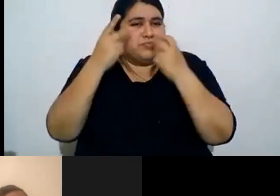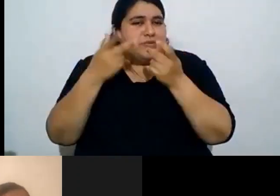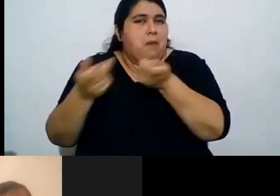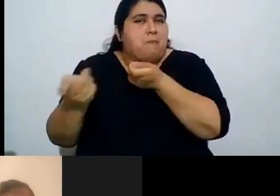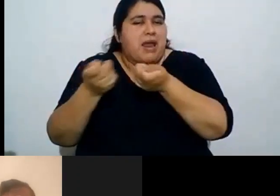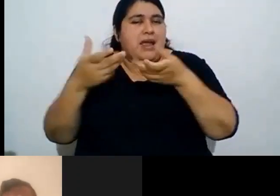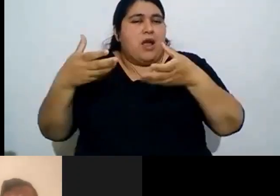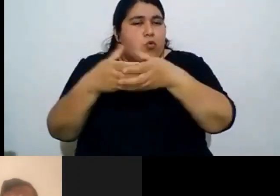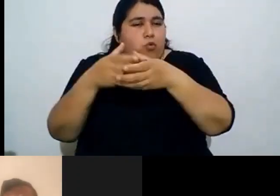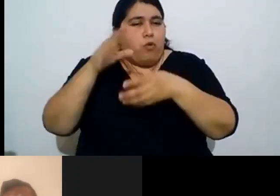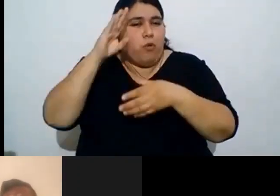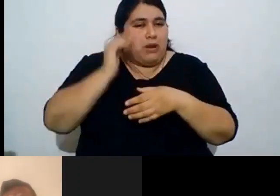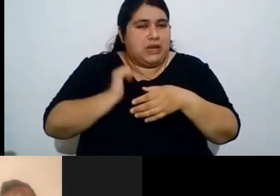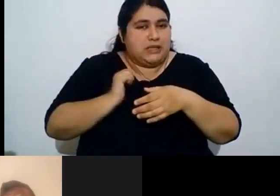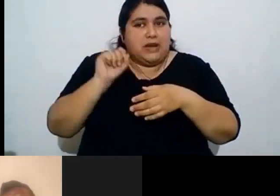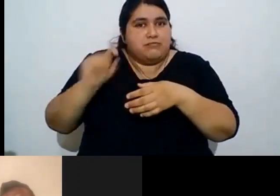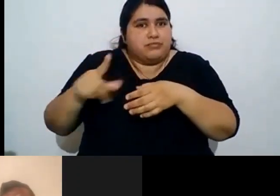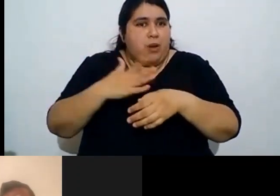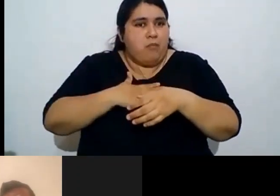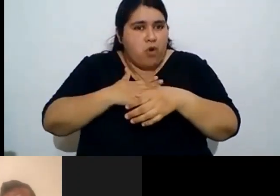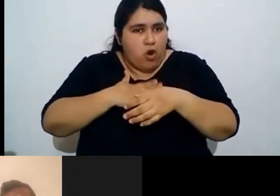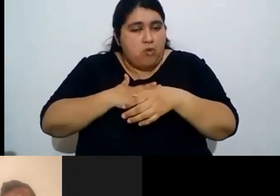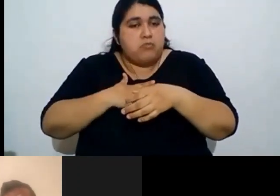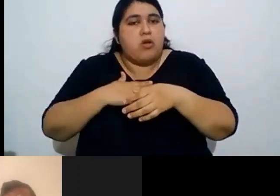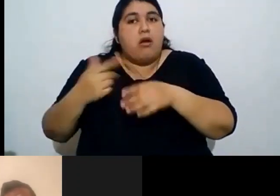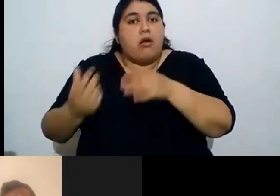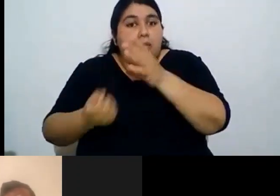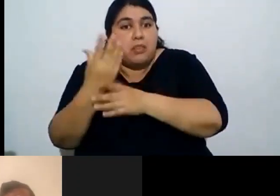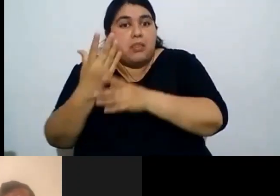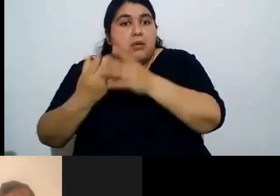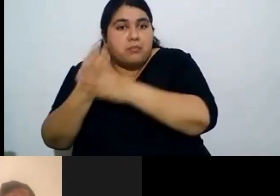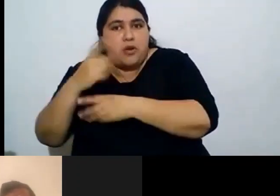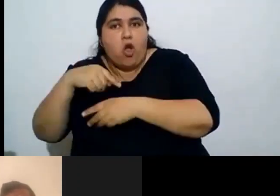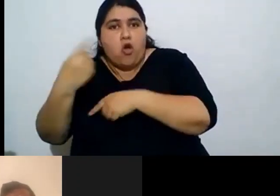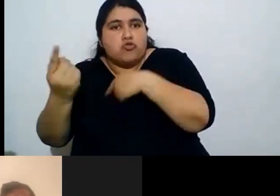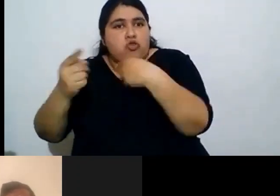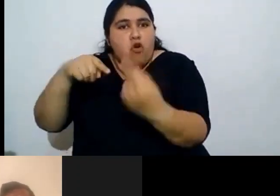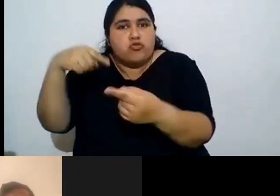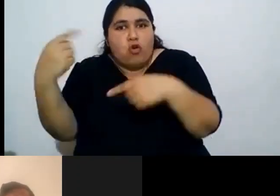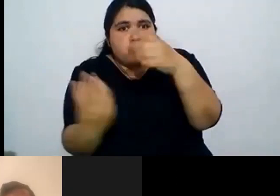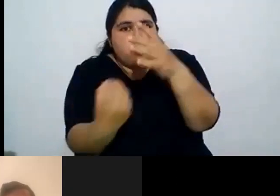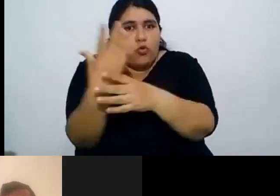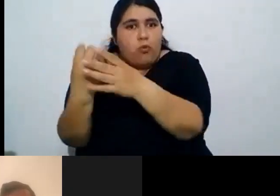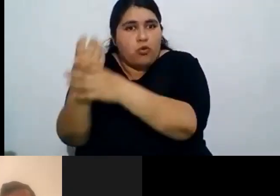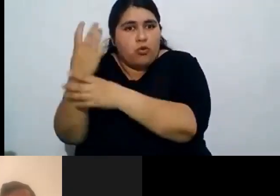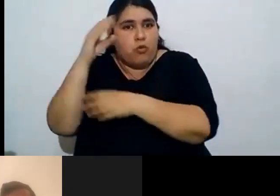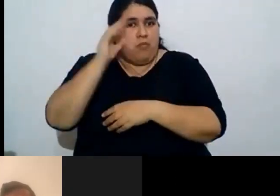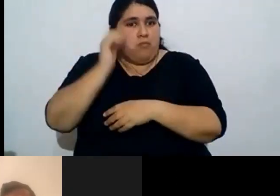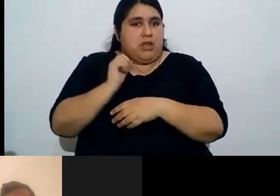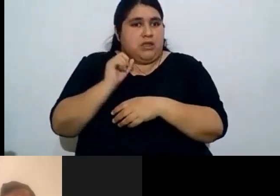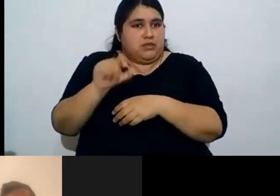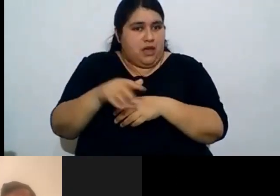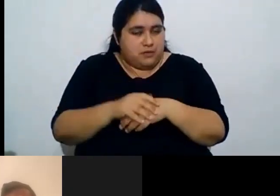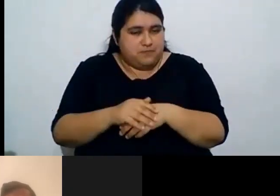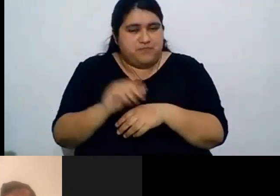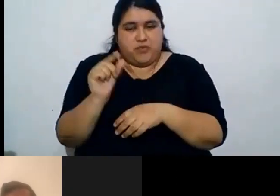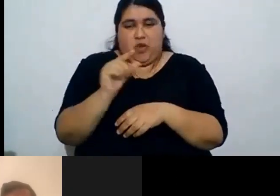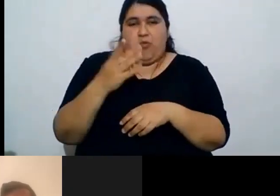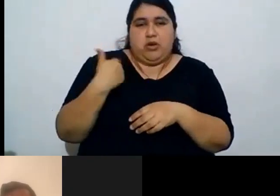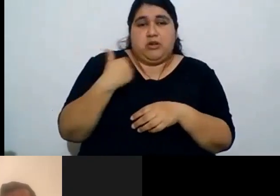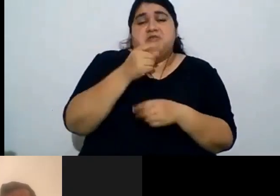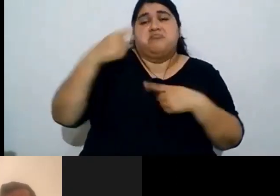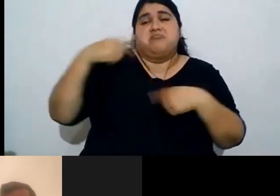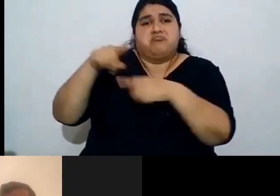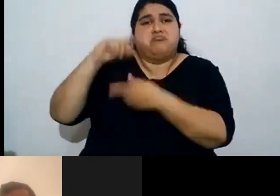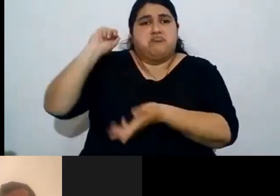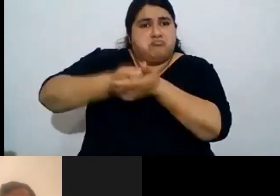militares propios y empiezan a formar ejércitos propios. Como les decía hace un ratico, refinanciados, y